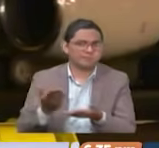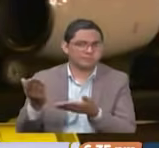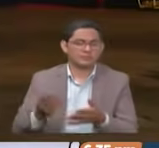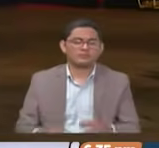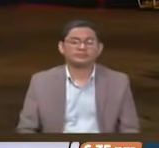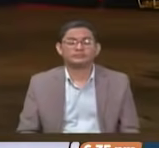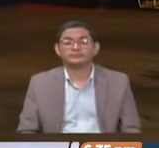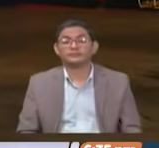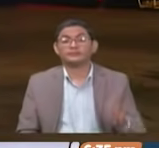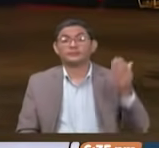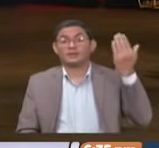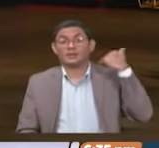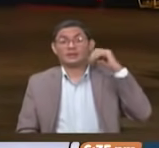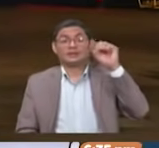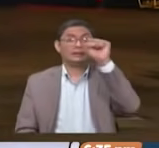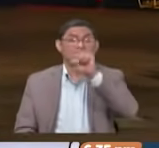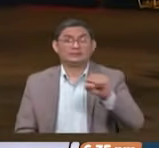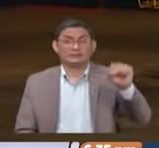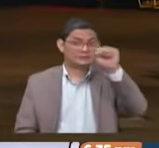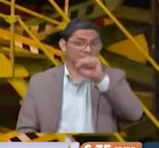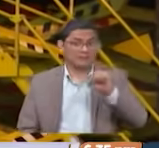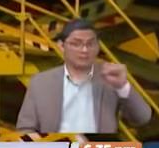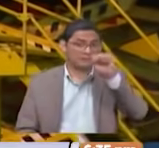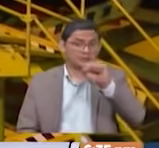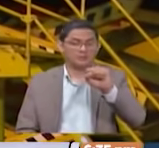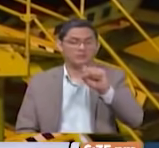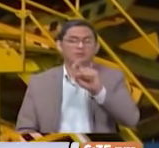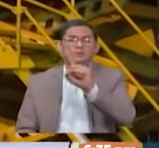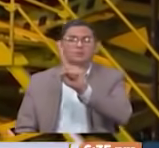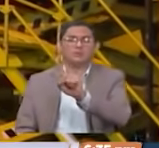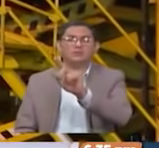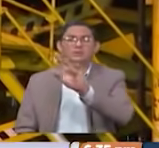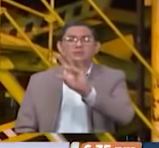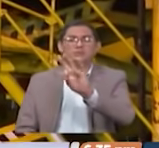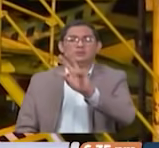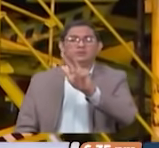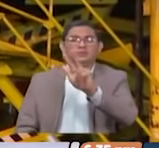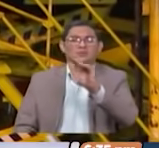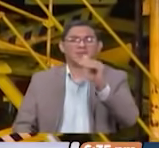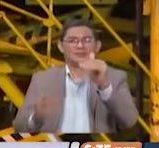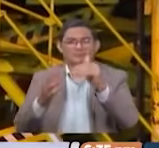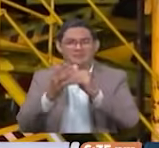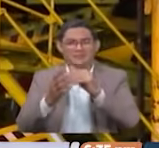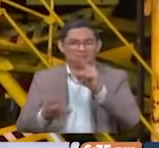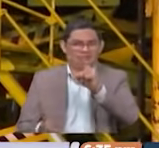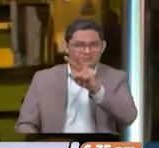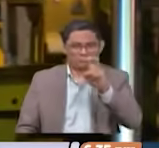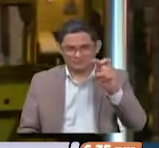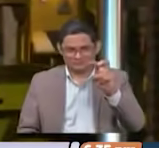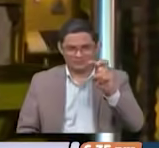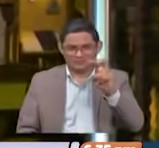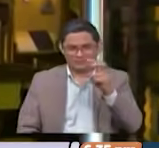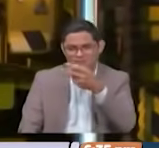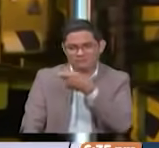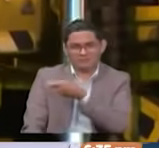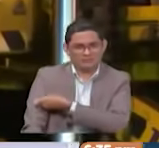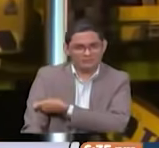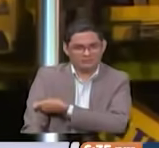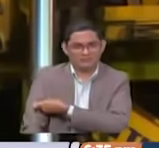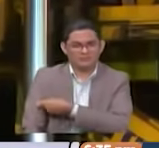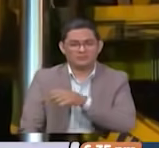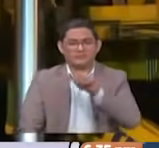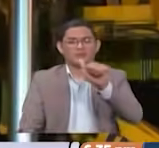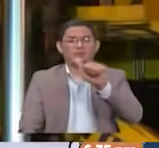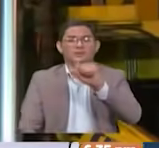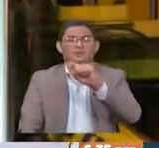sábado recibe un importante lote de 163 mil 200 dosis de la casa